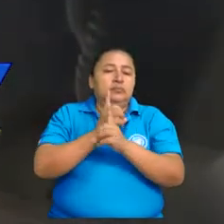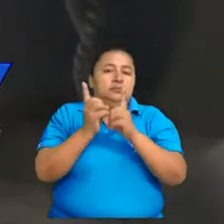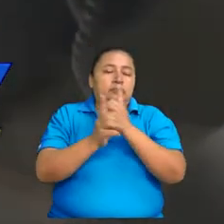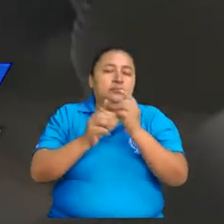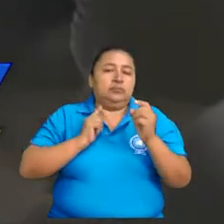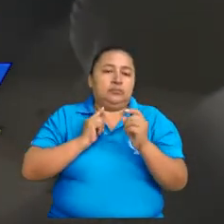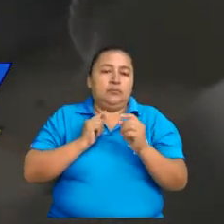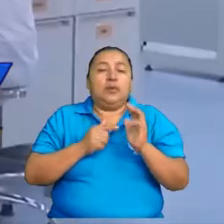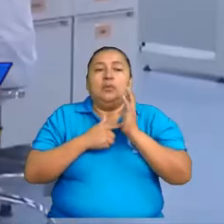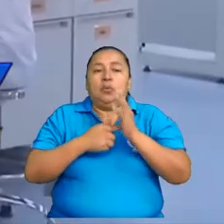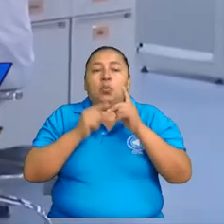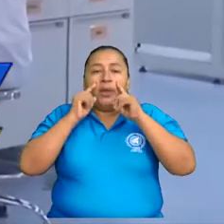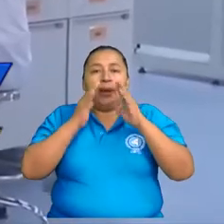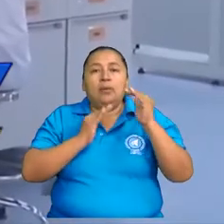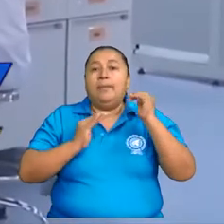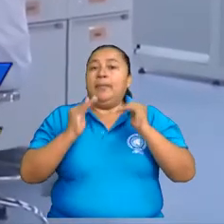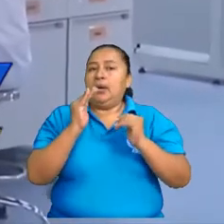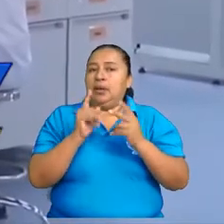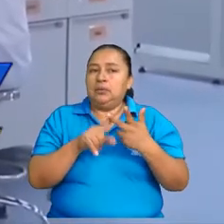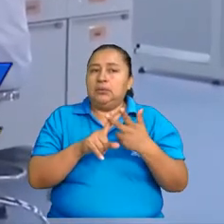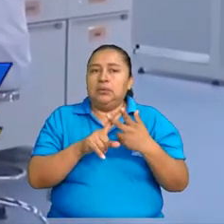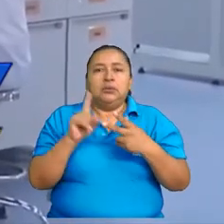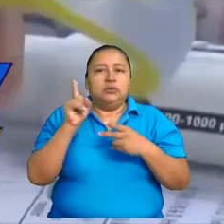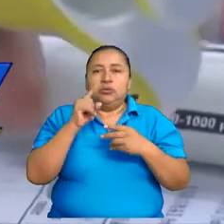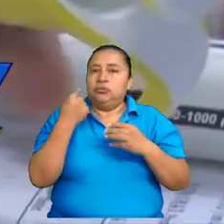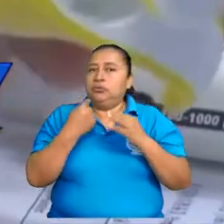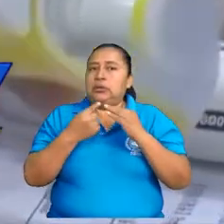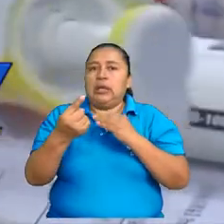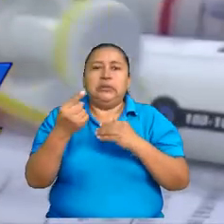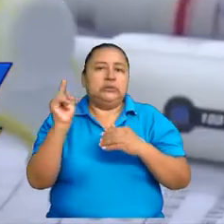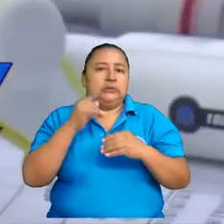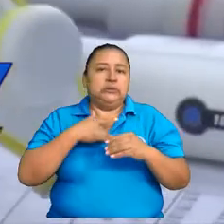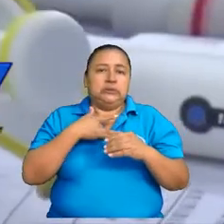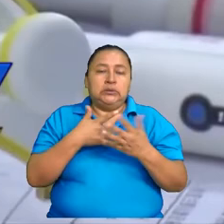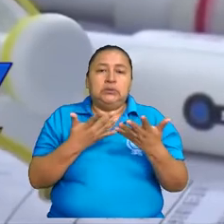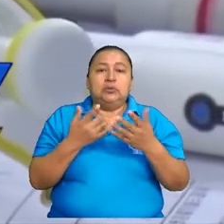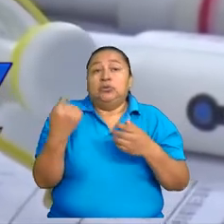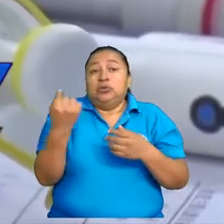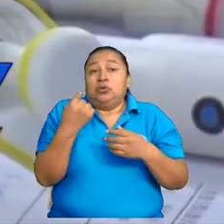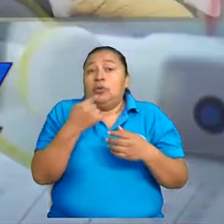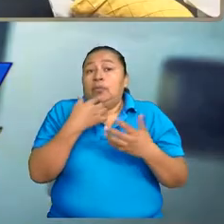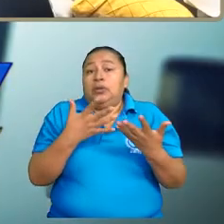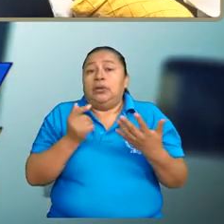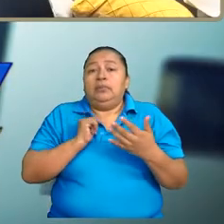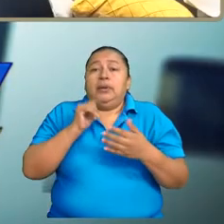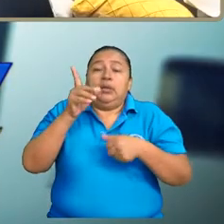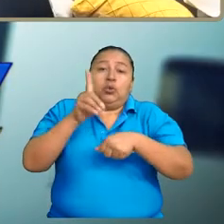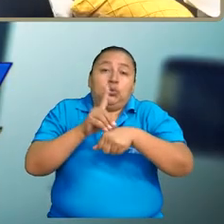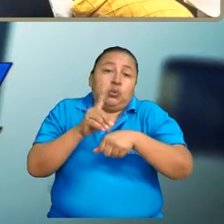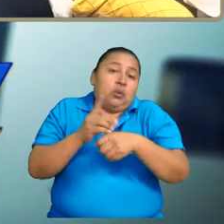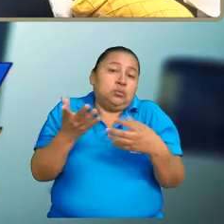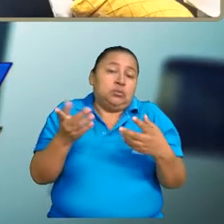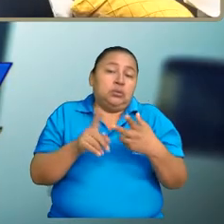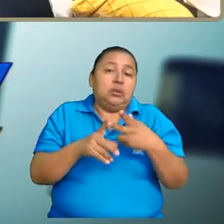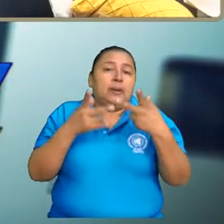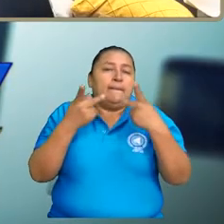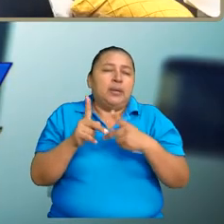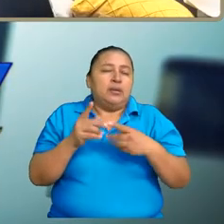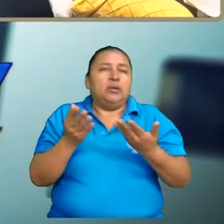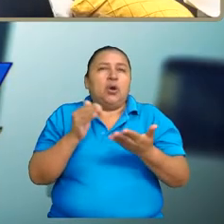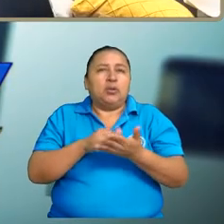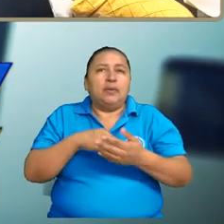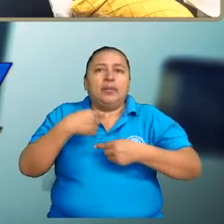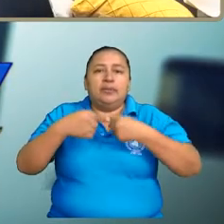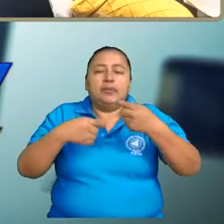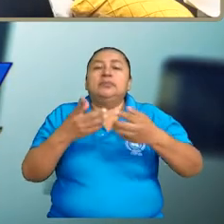El hecho de resguardarlos más, de que no salgan innecesariamente de su casa solo porque a lo mejor va a su consulta médica, pero que no se vuelva a la rutina,